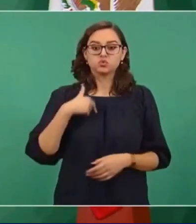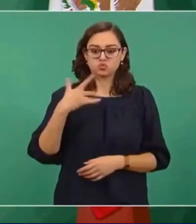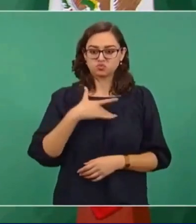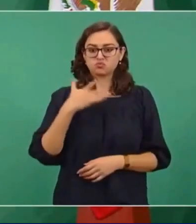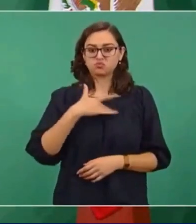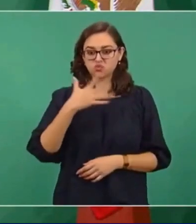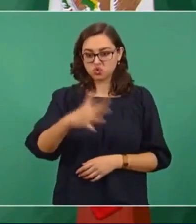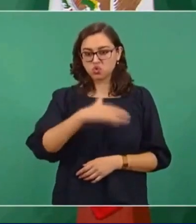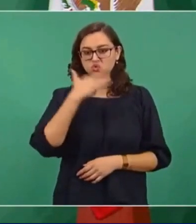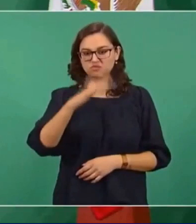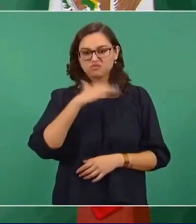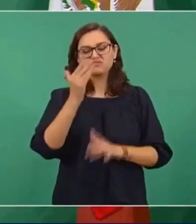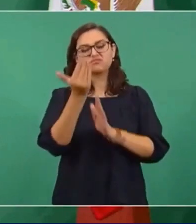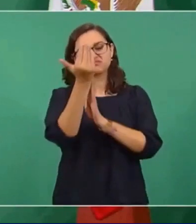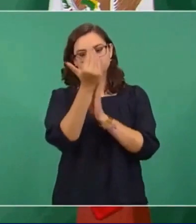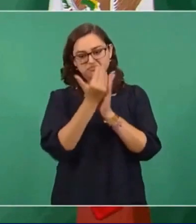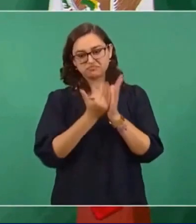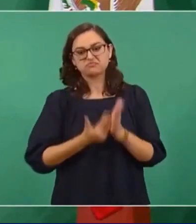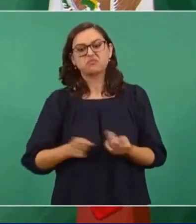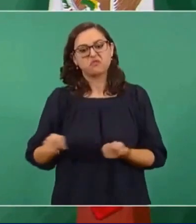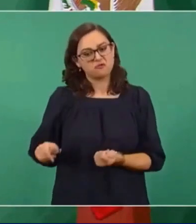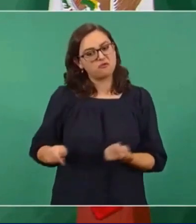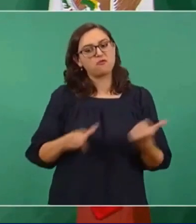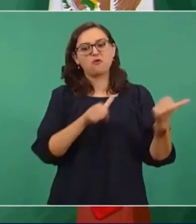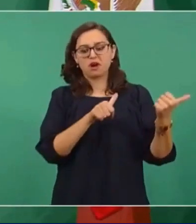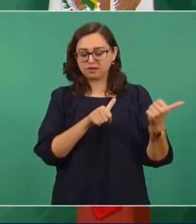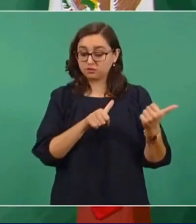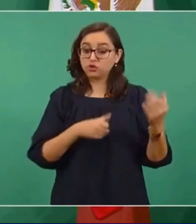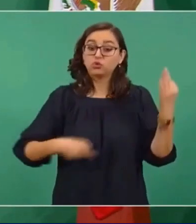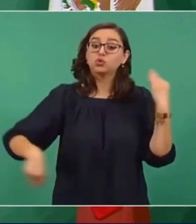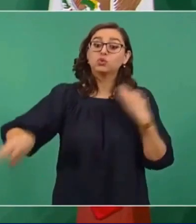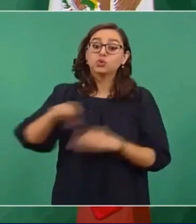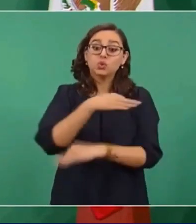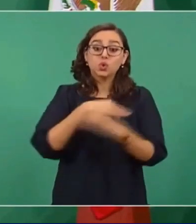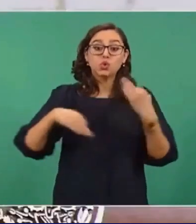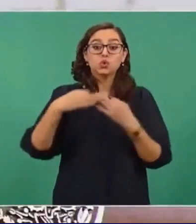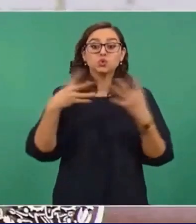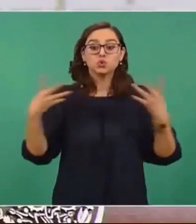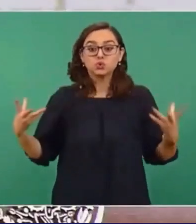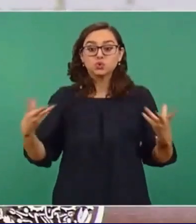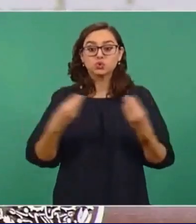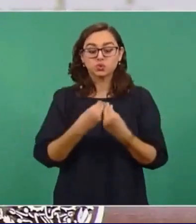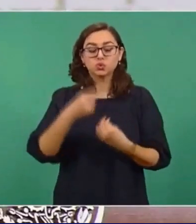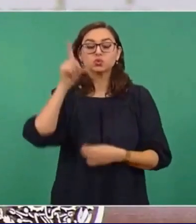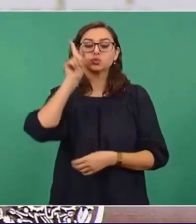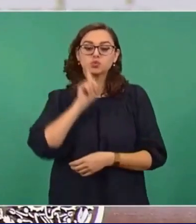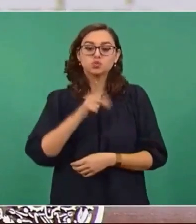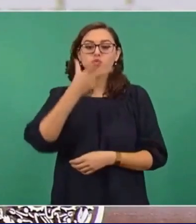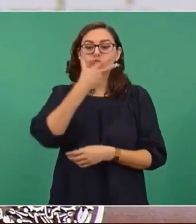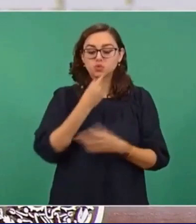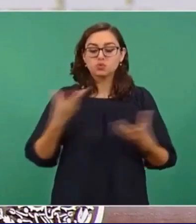la corrupción de nuestro país. Entre todos, mujeres y hombres.